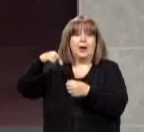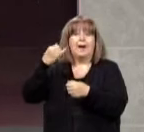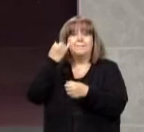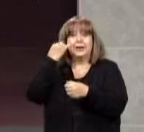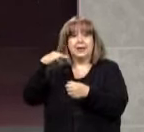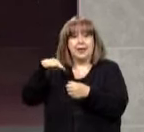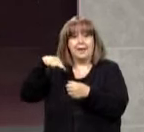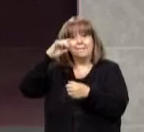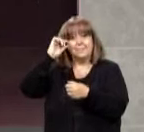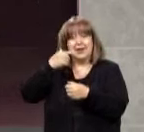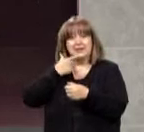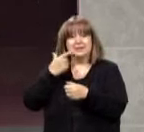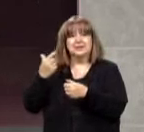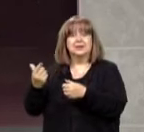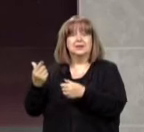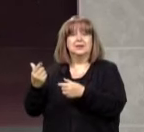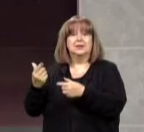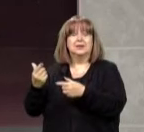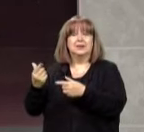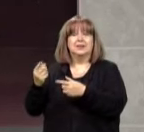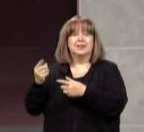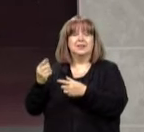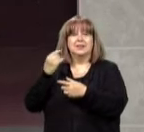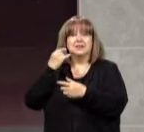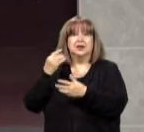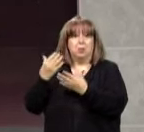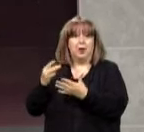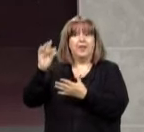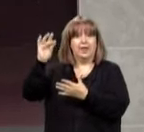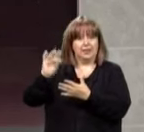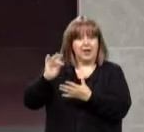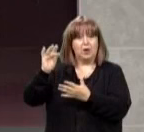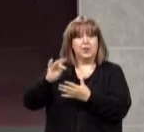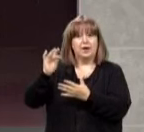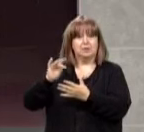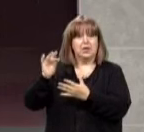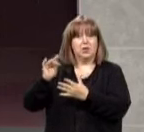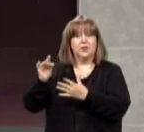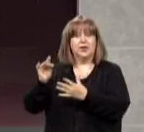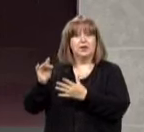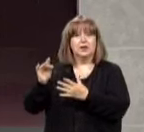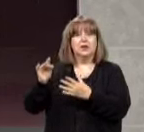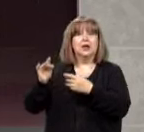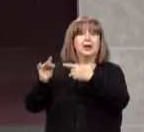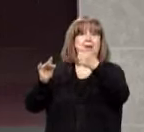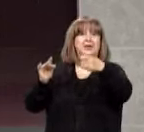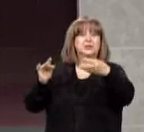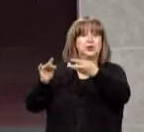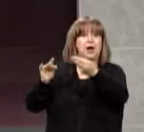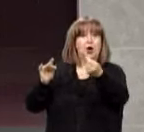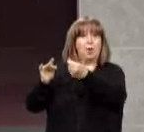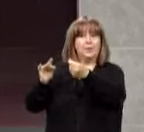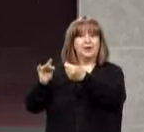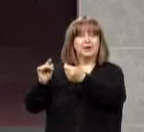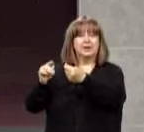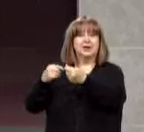puede emitir una obligación negociable bien que es un título de deuda o sea se endeuda con el mercado los inversores lo compran entonces